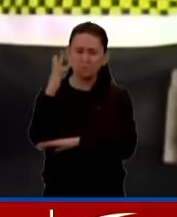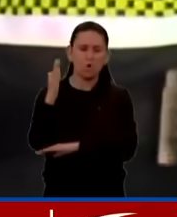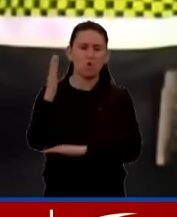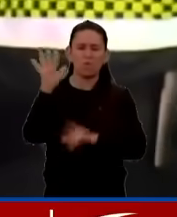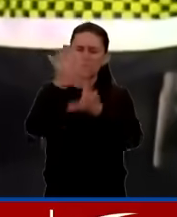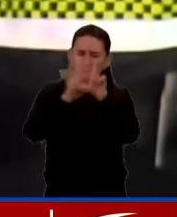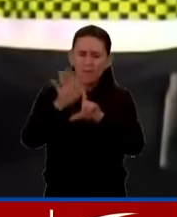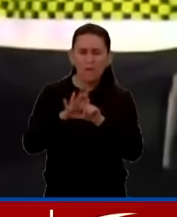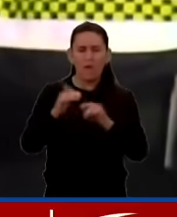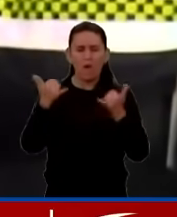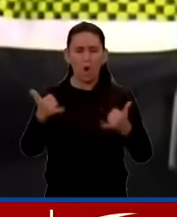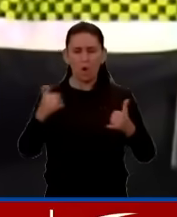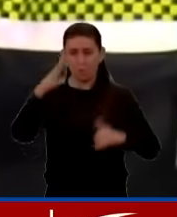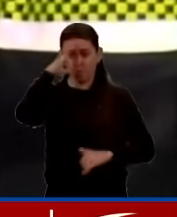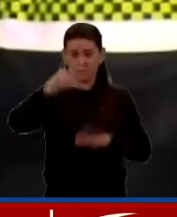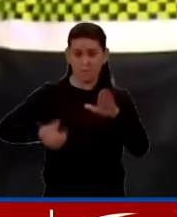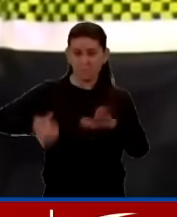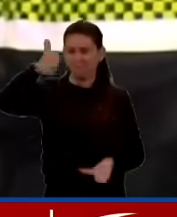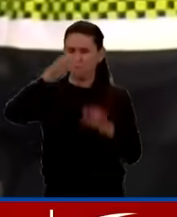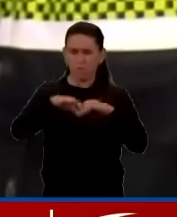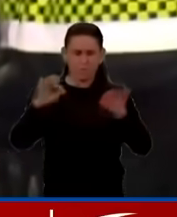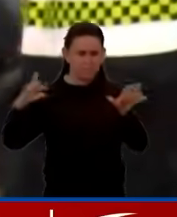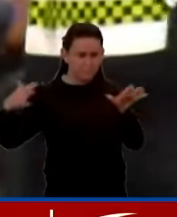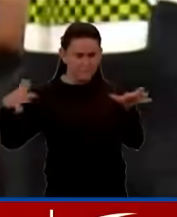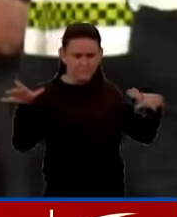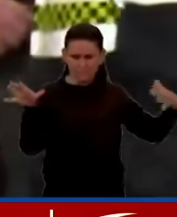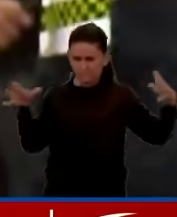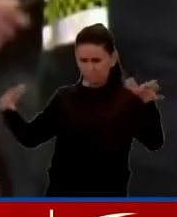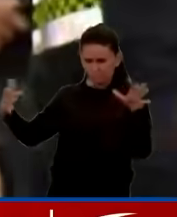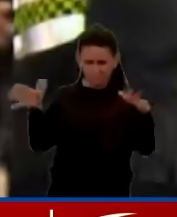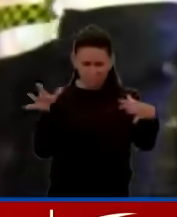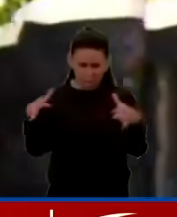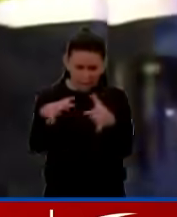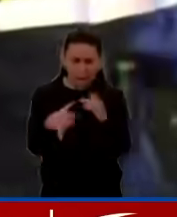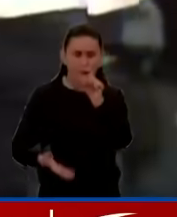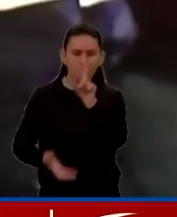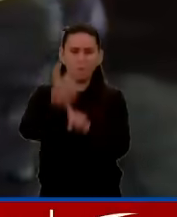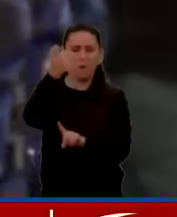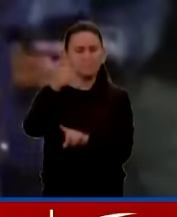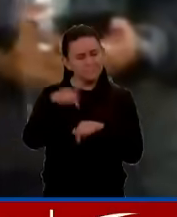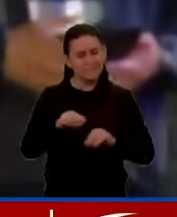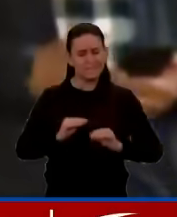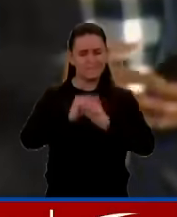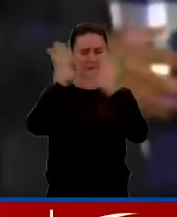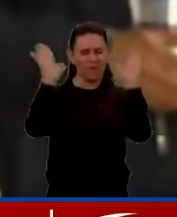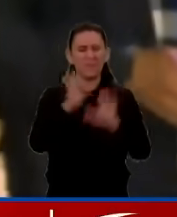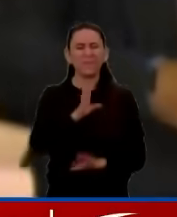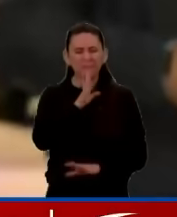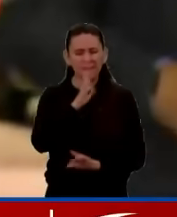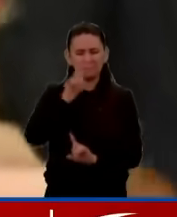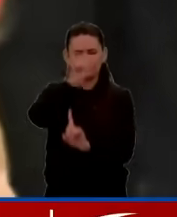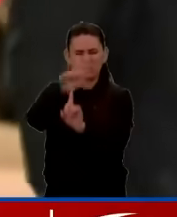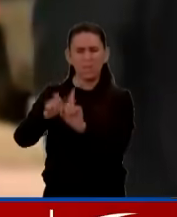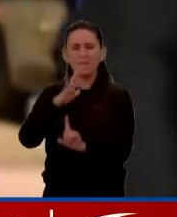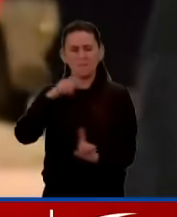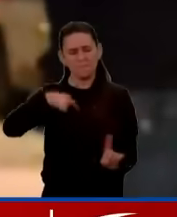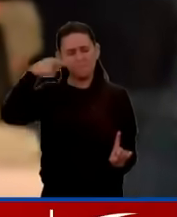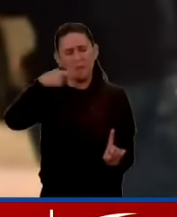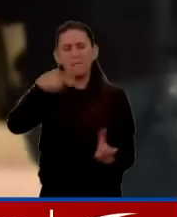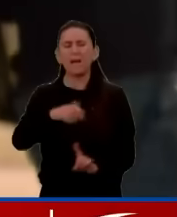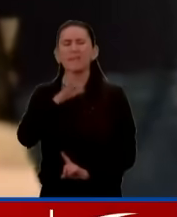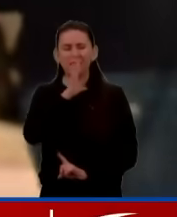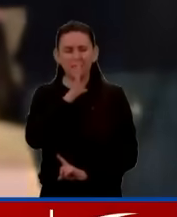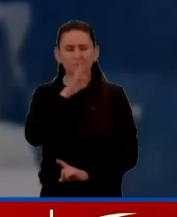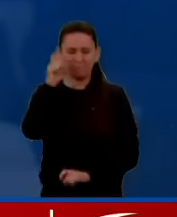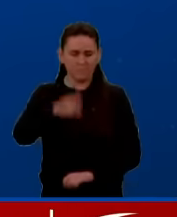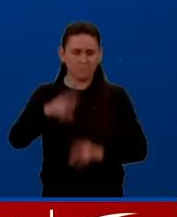y es una prioridad para la Policía Nacional y la DIGIN y nuestras capacidades investigativas esclarecer el hecho y dar con los delincuentes que cometieron este hecho y